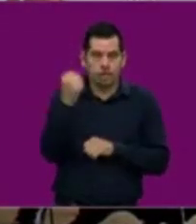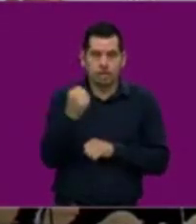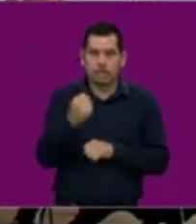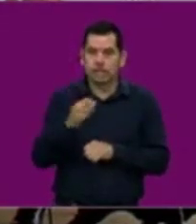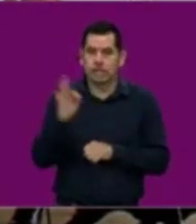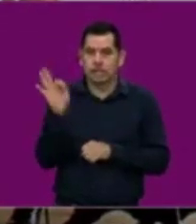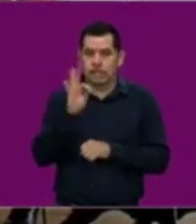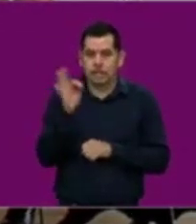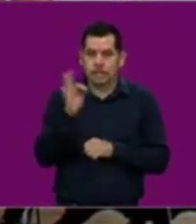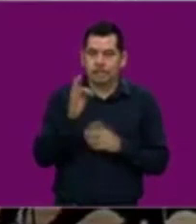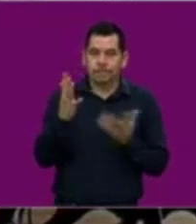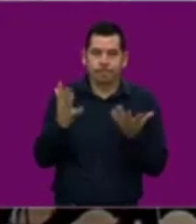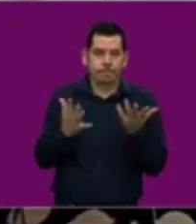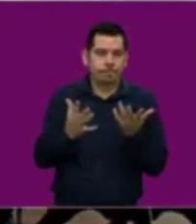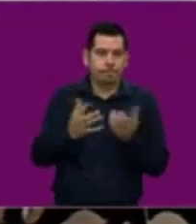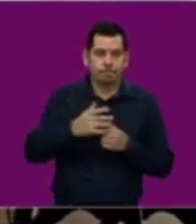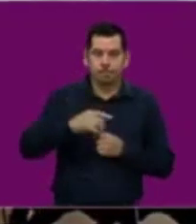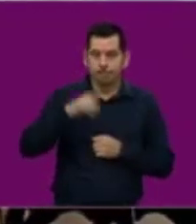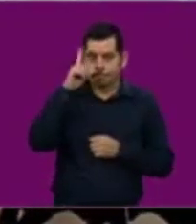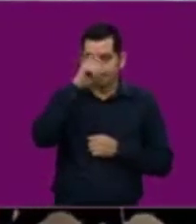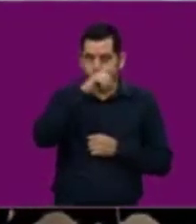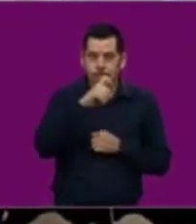a ver